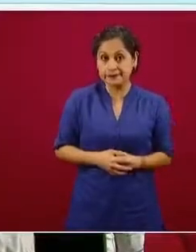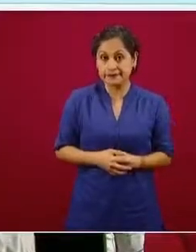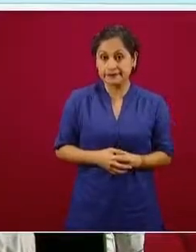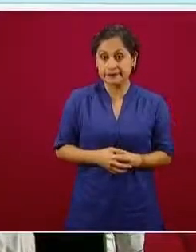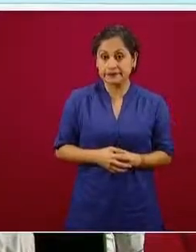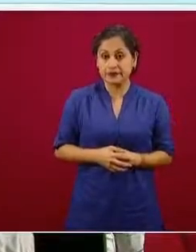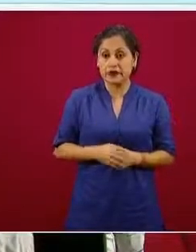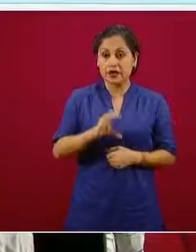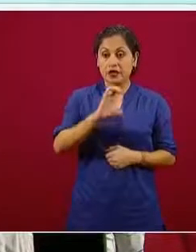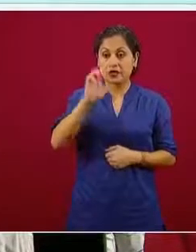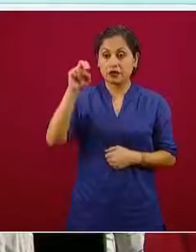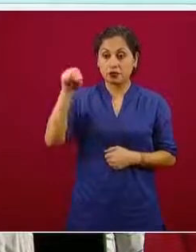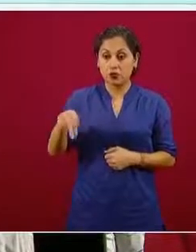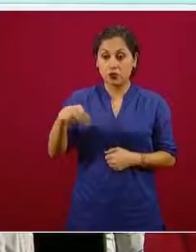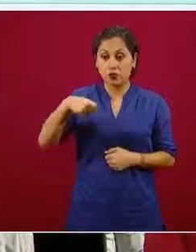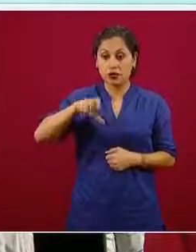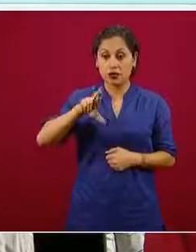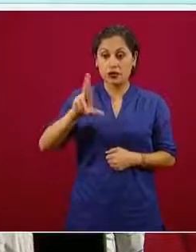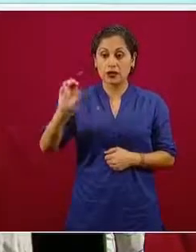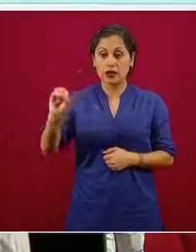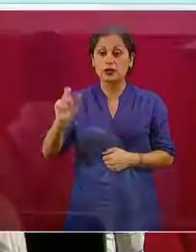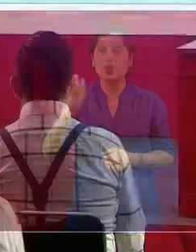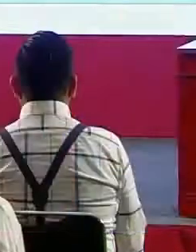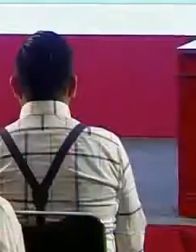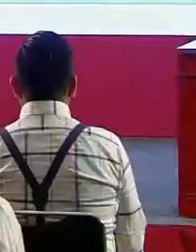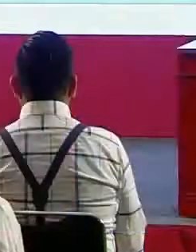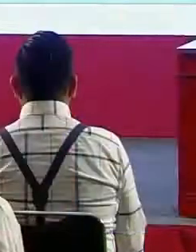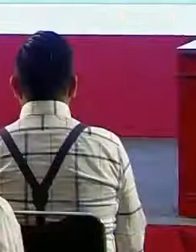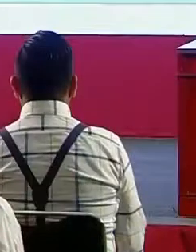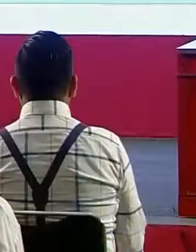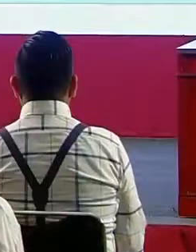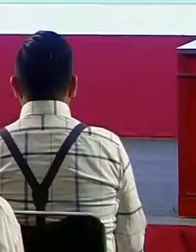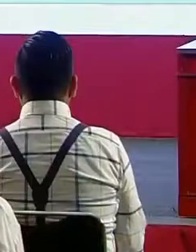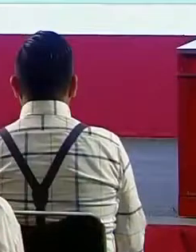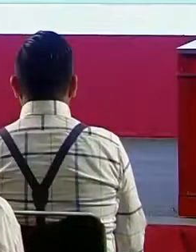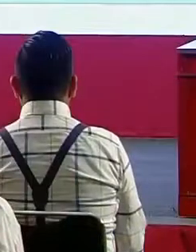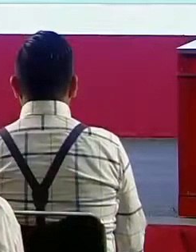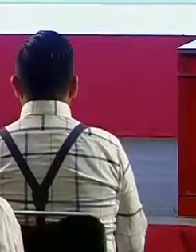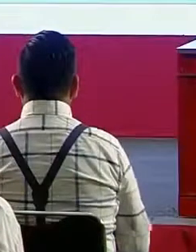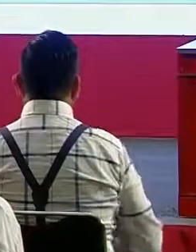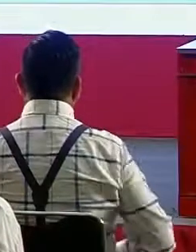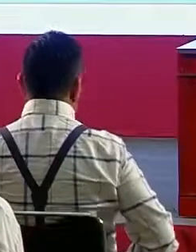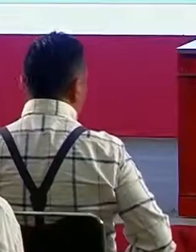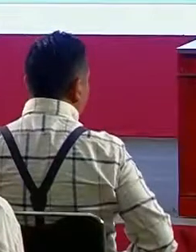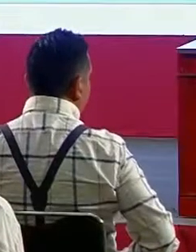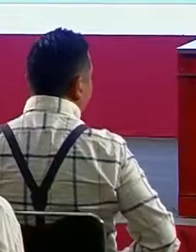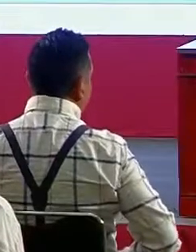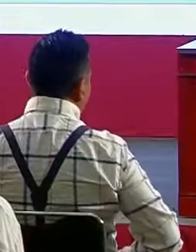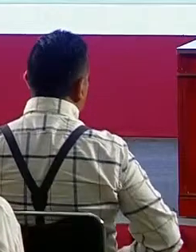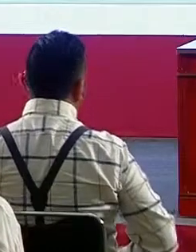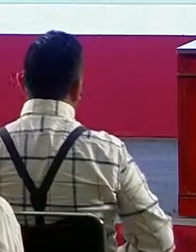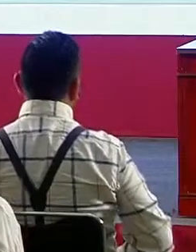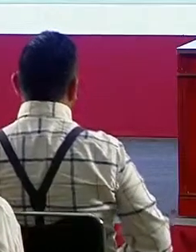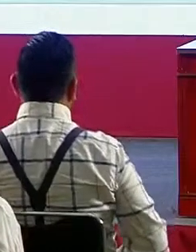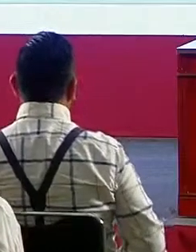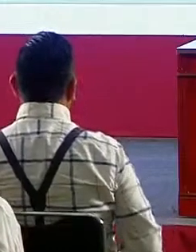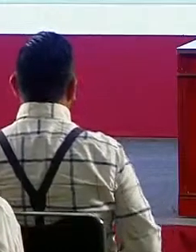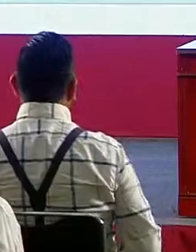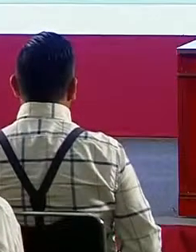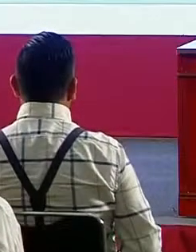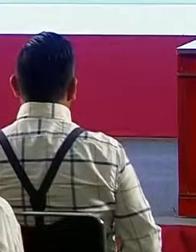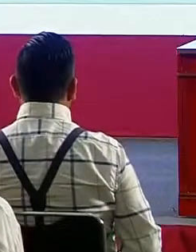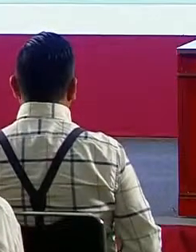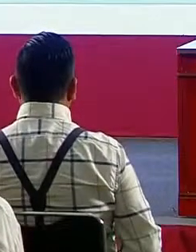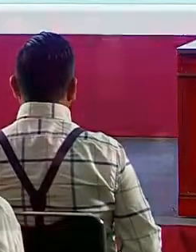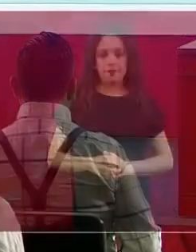Cancún, Quintana Roo, en general bien, rebasó la predicción, sí la rebasó, pero desde el momento del ACME, que está